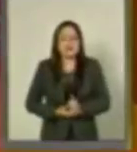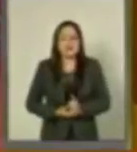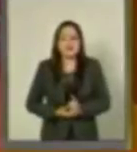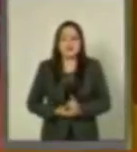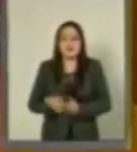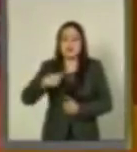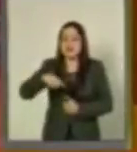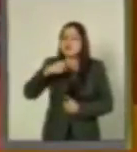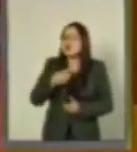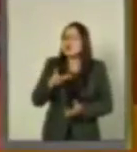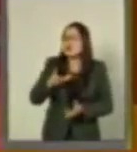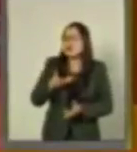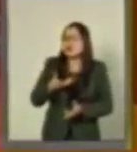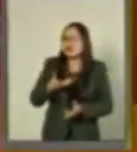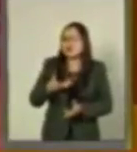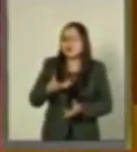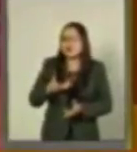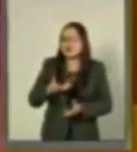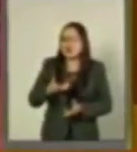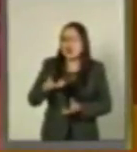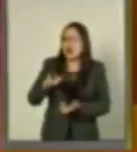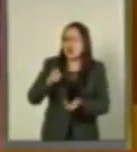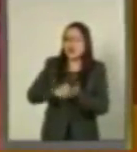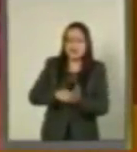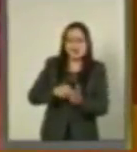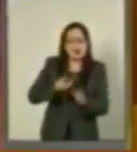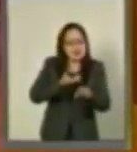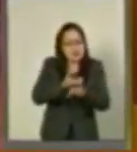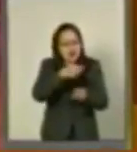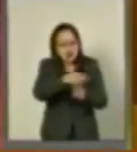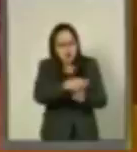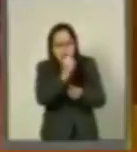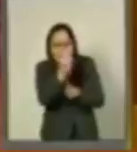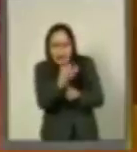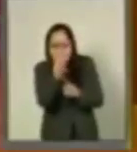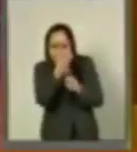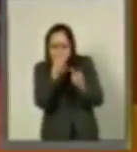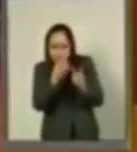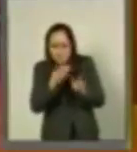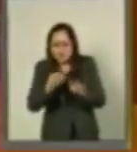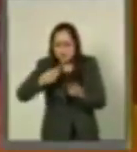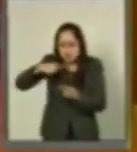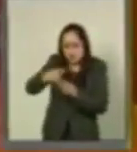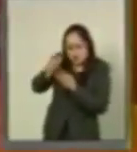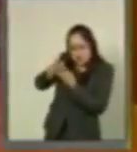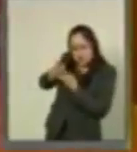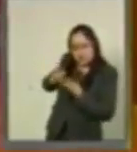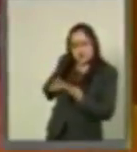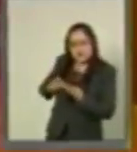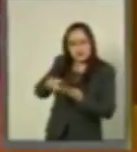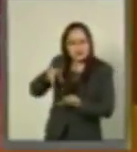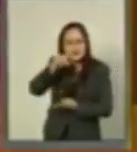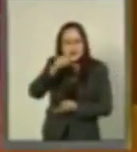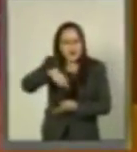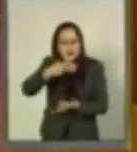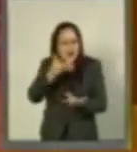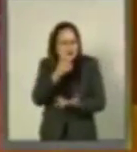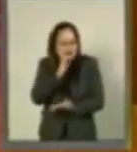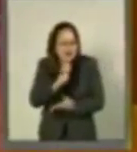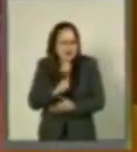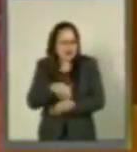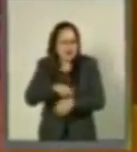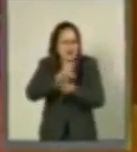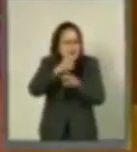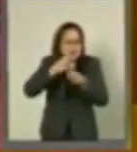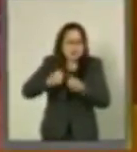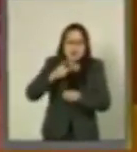Nosotros no estamos diciéndole a los estados, tú encárgate de aquí para allá y de aquí, nosotros de aquí para acá. El problema de la inseguridad y